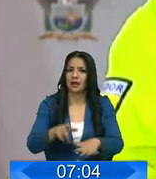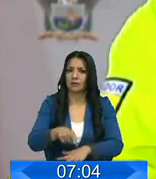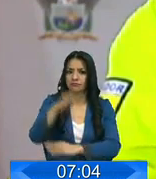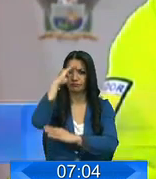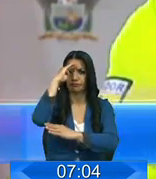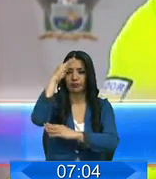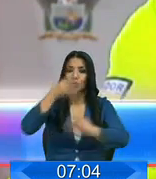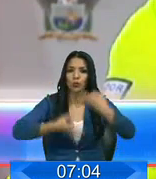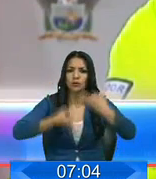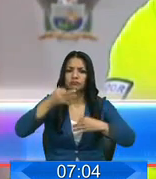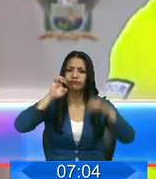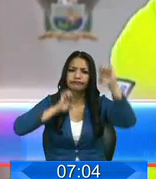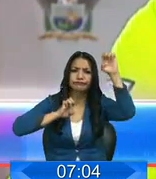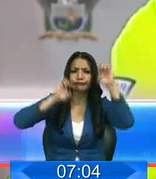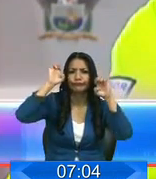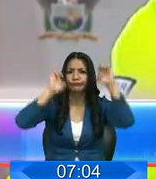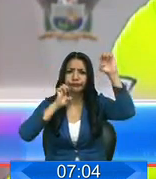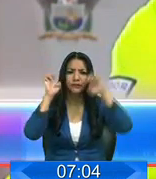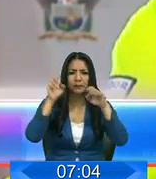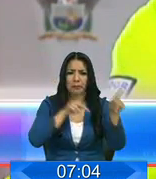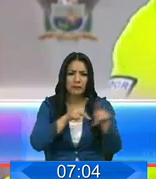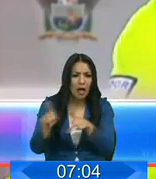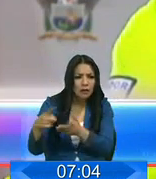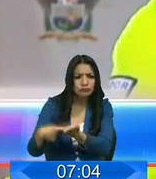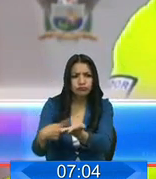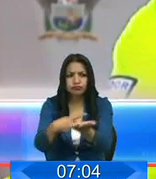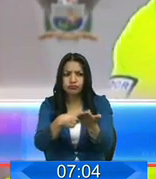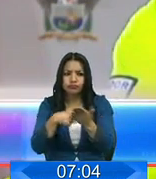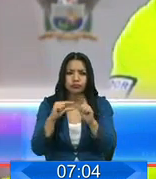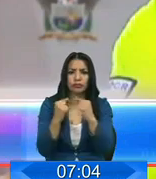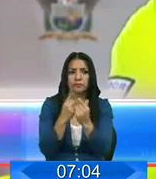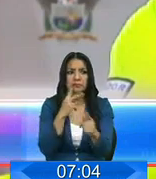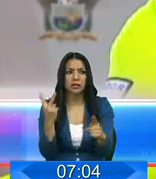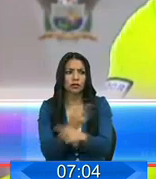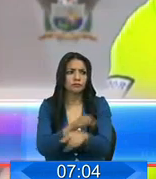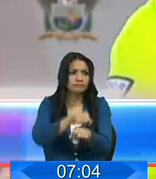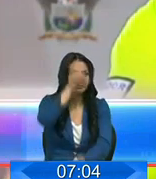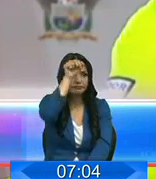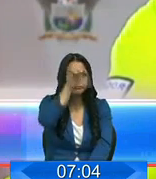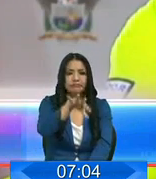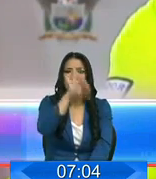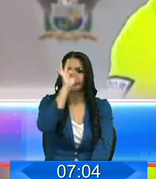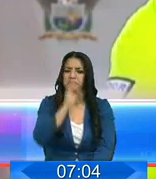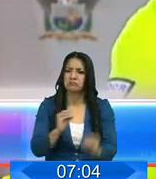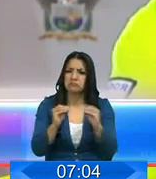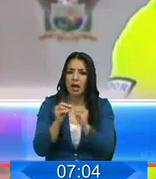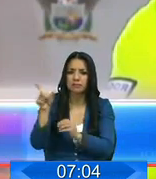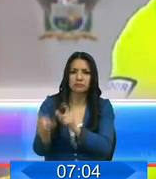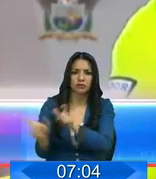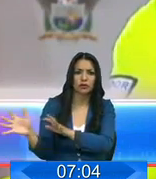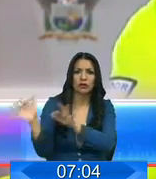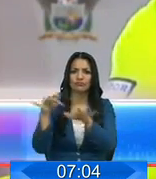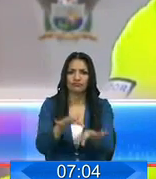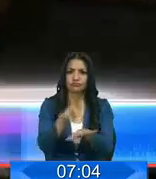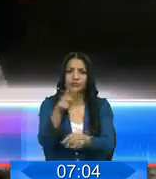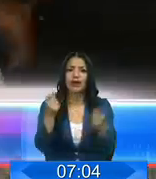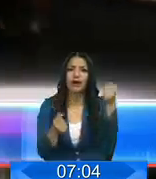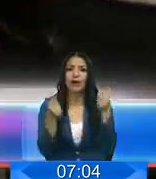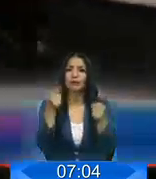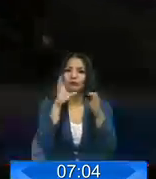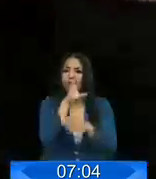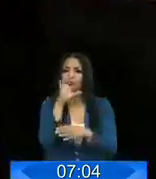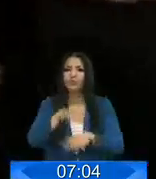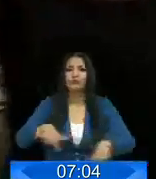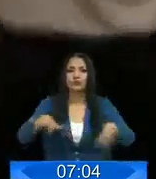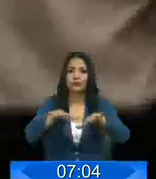Policía Judicial con la finalidad de identificar a estas organizaciones. Hemos incrementado nuestro personal en el área de automotores.